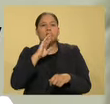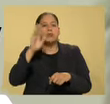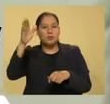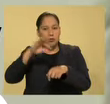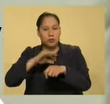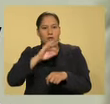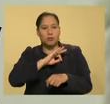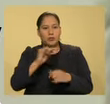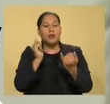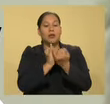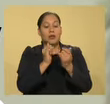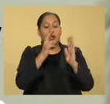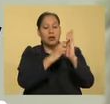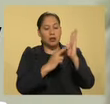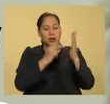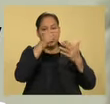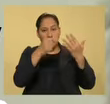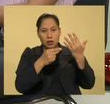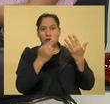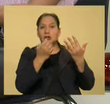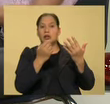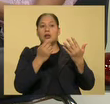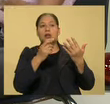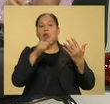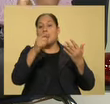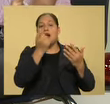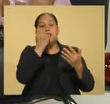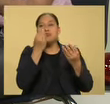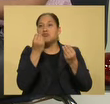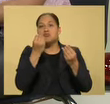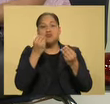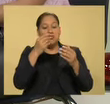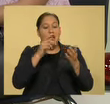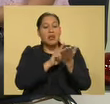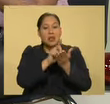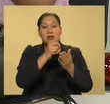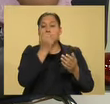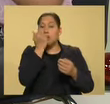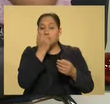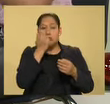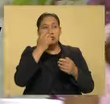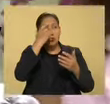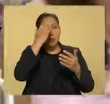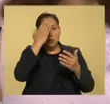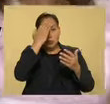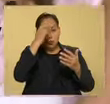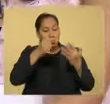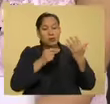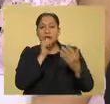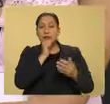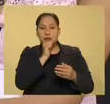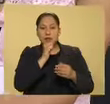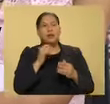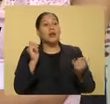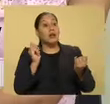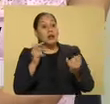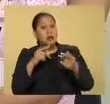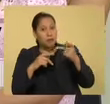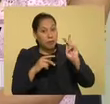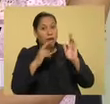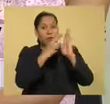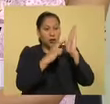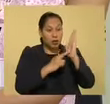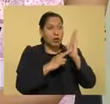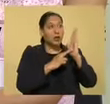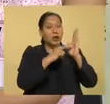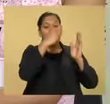las instituciones. Yo creo que muchos de los estudiantes no conocen a fondo los derechos que tenemos, así como también las obligaciones. Pero fíjate, tienes que conocer el